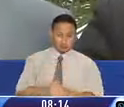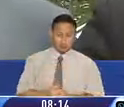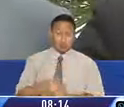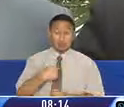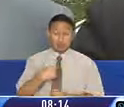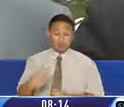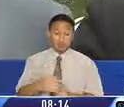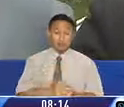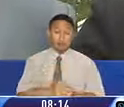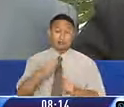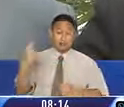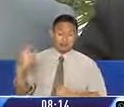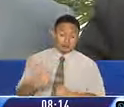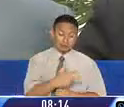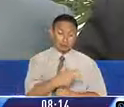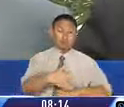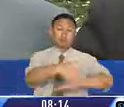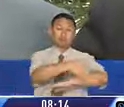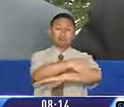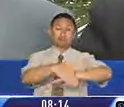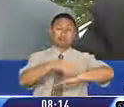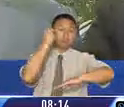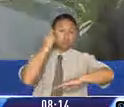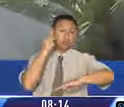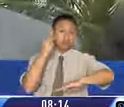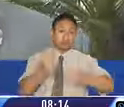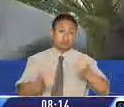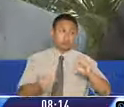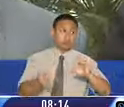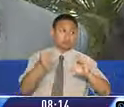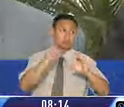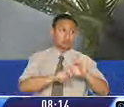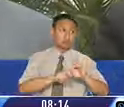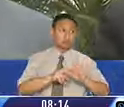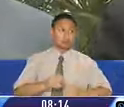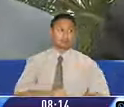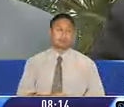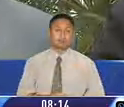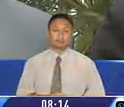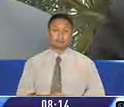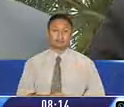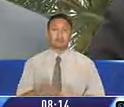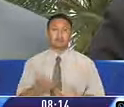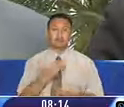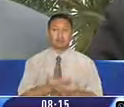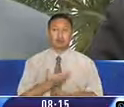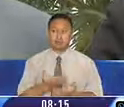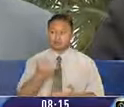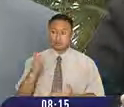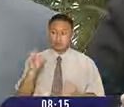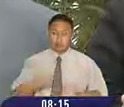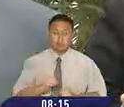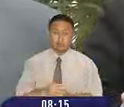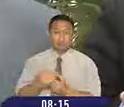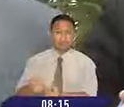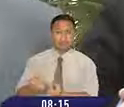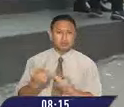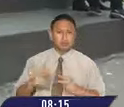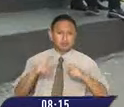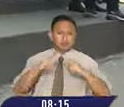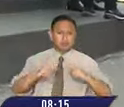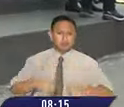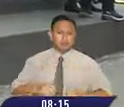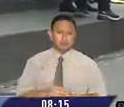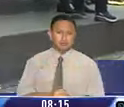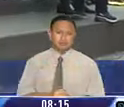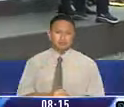sobre la avenida Simón Bolívar y ella abordó un vehículo. No hay ningún tipo de indicio, estamos esperando los informes investigativos. Como parte